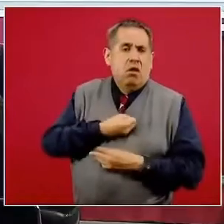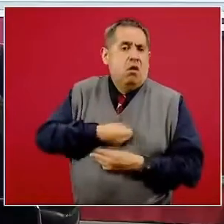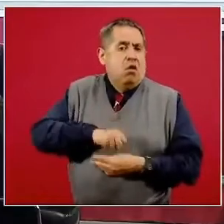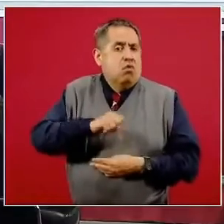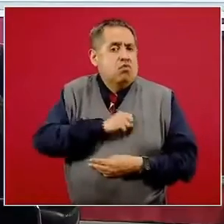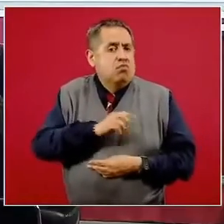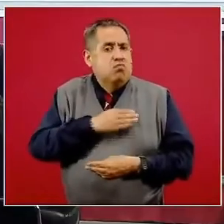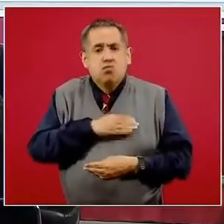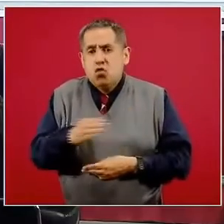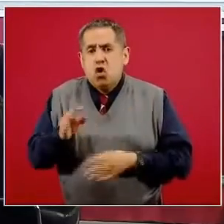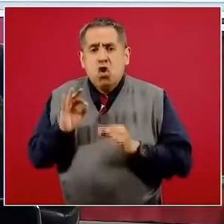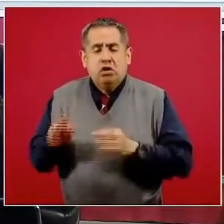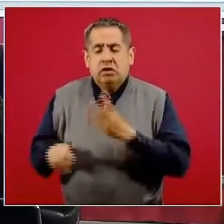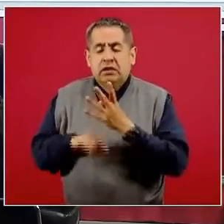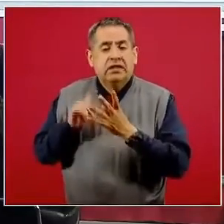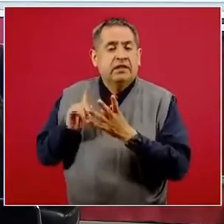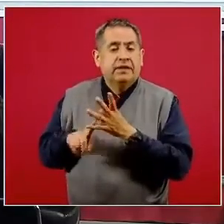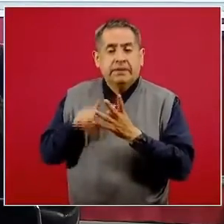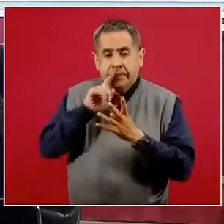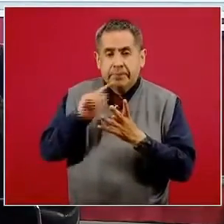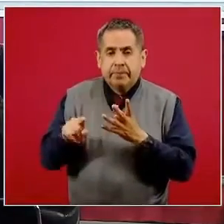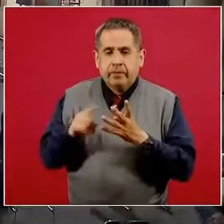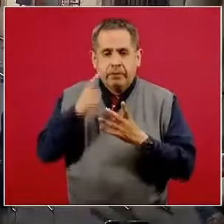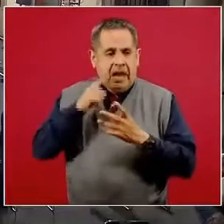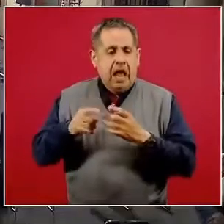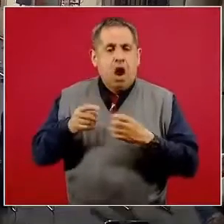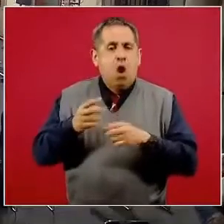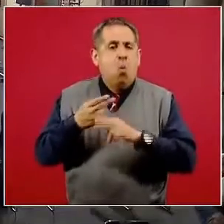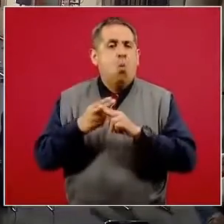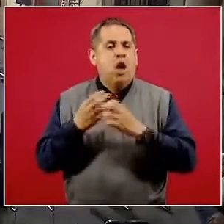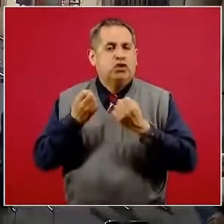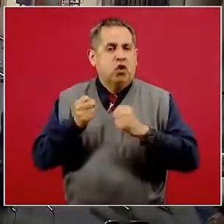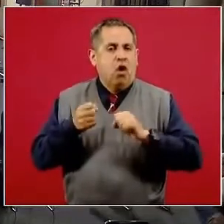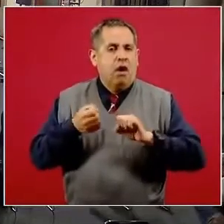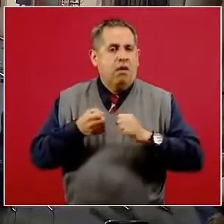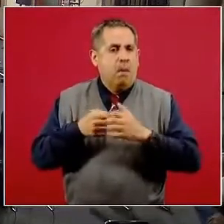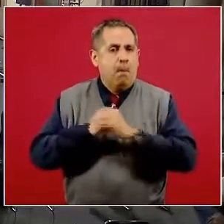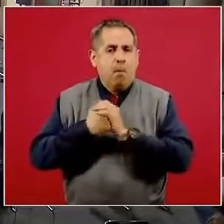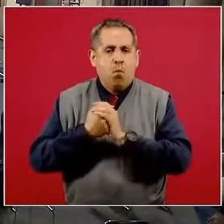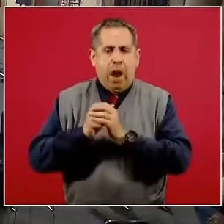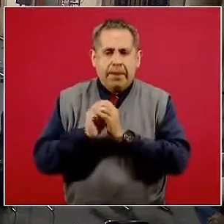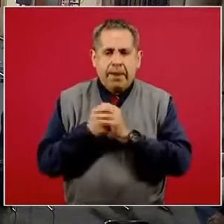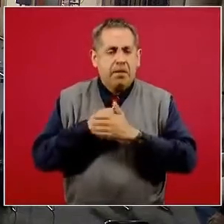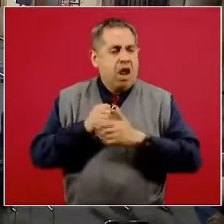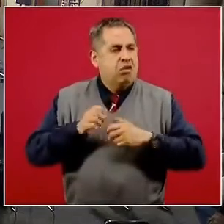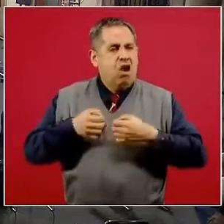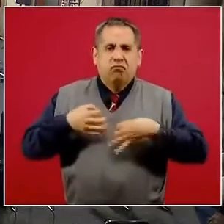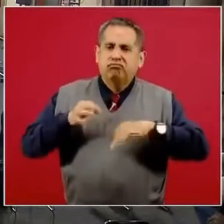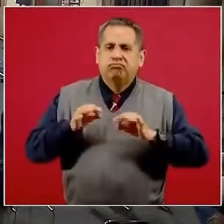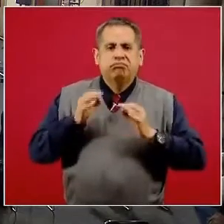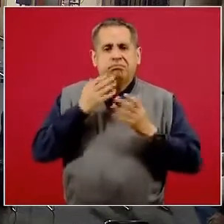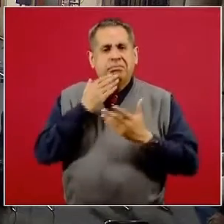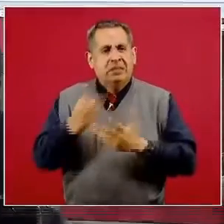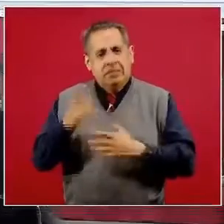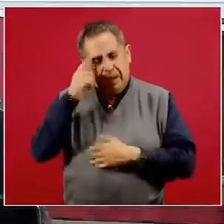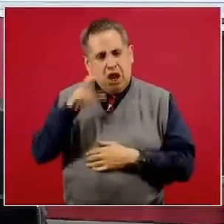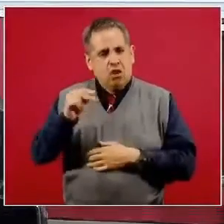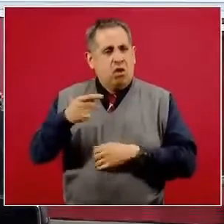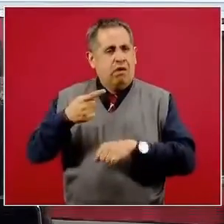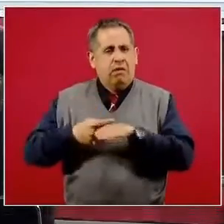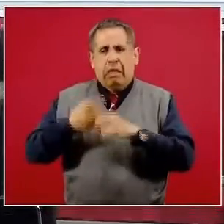saludables, tienen también contenidos de antioxidantes que pueden tener un papel muy importante en prevenir